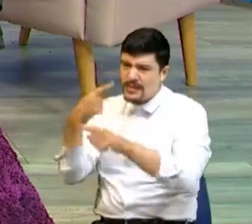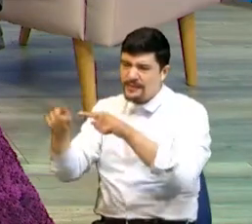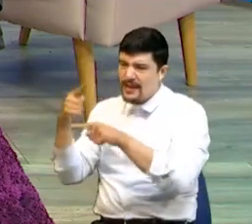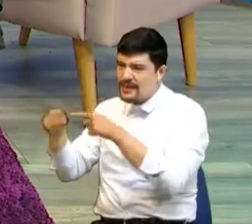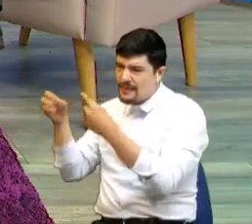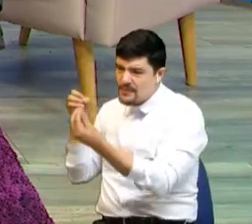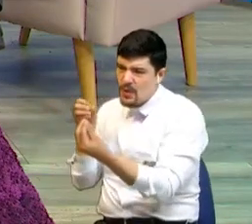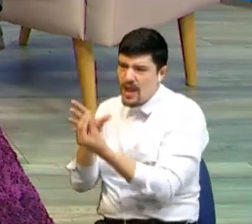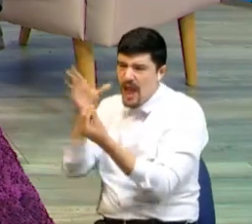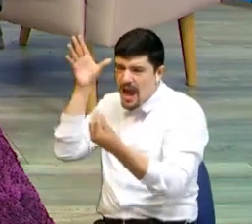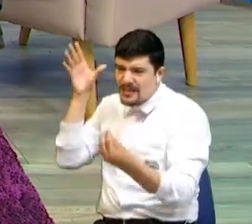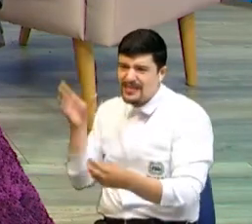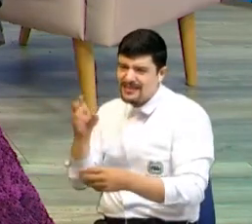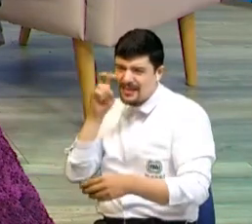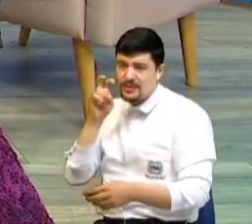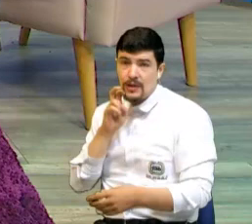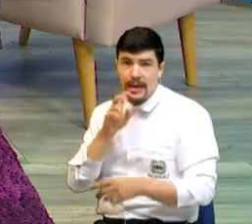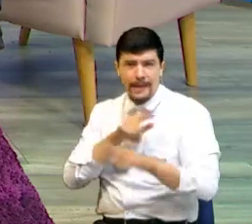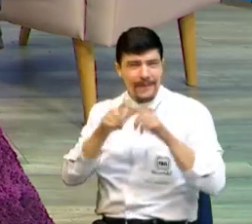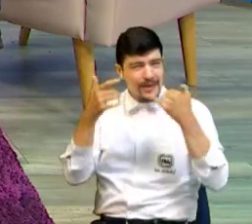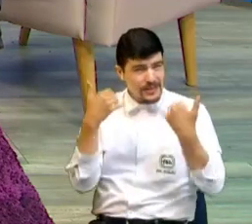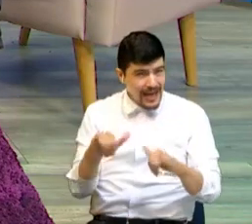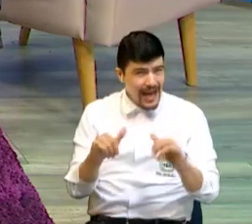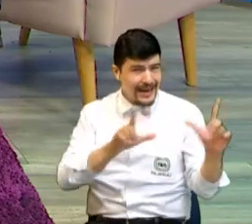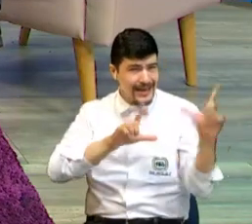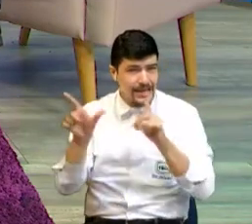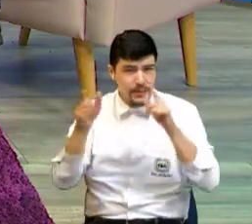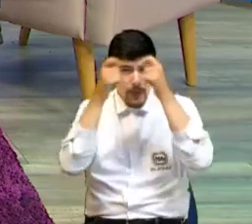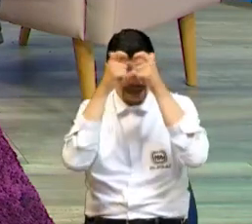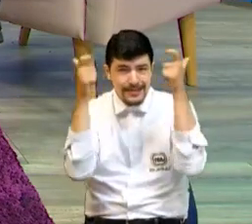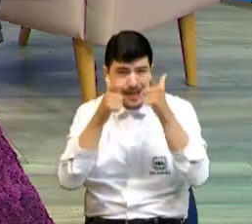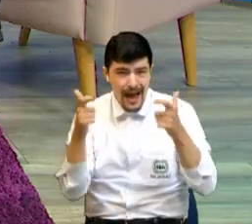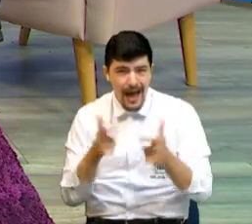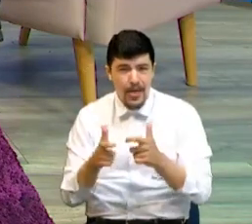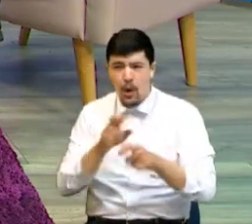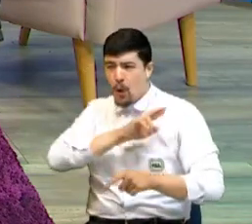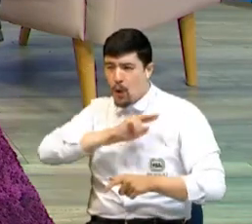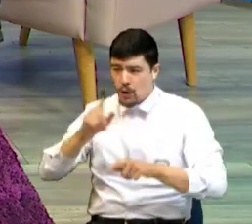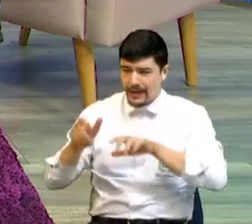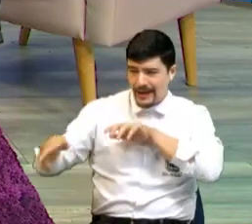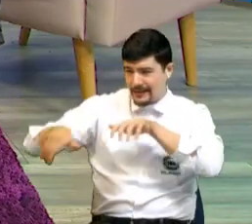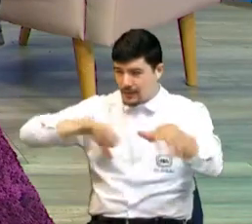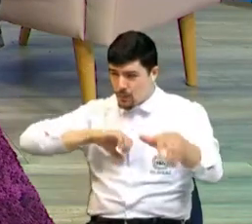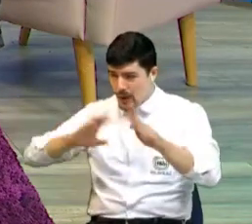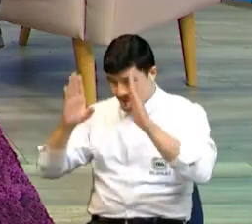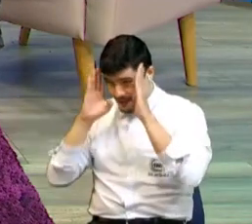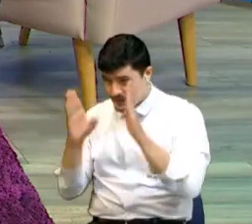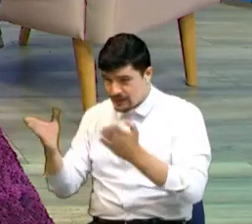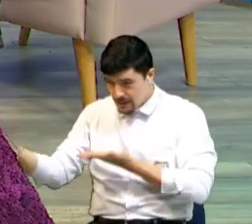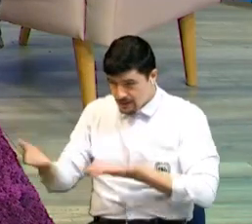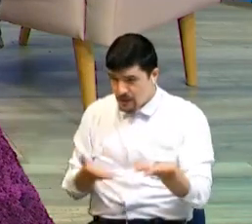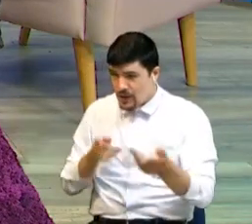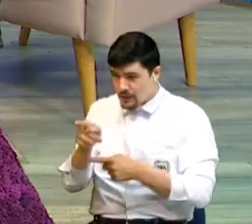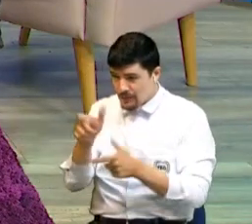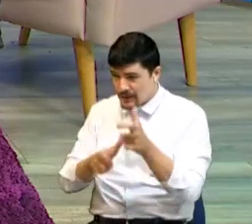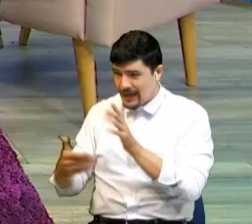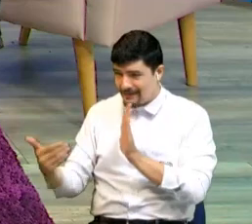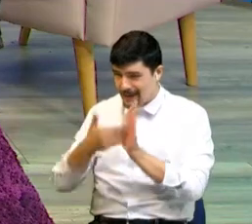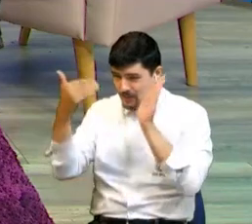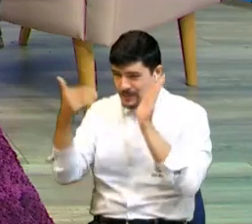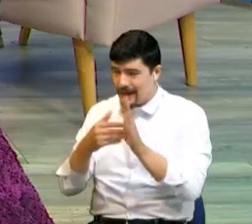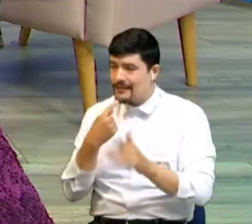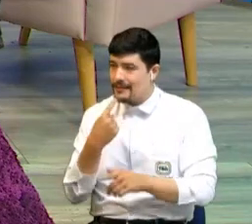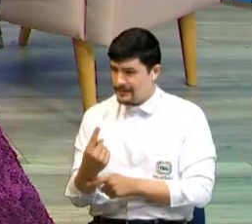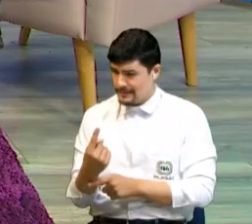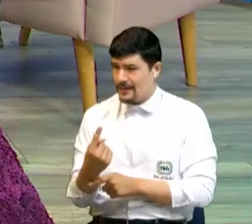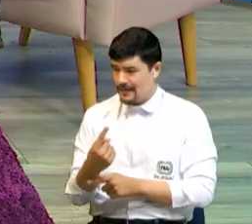abusos. ¿Está preparado el Estado? ¿Ha tomado otra actitud frente a las denuncias de las personas que manifiestan